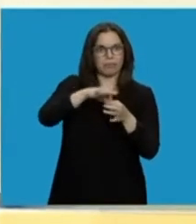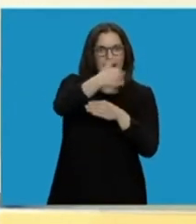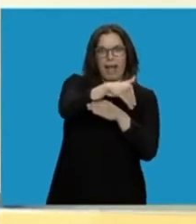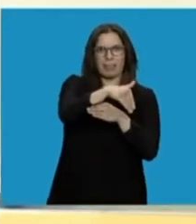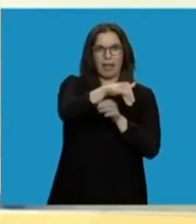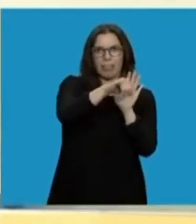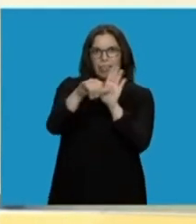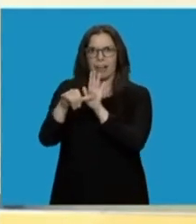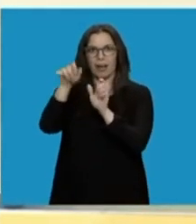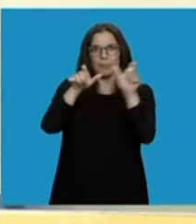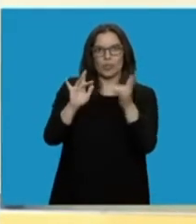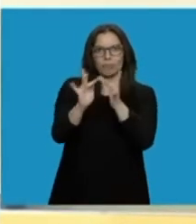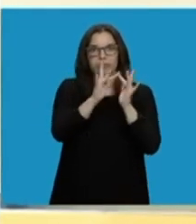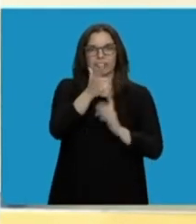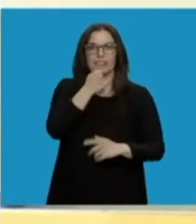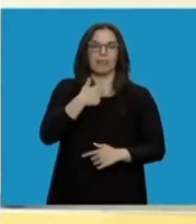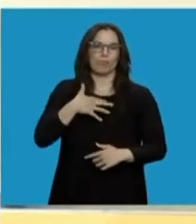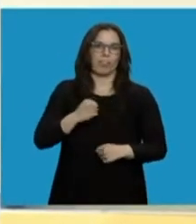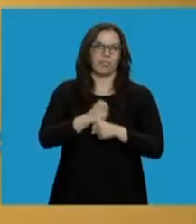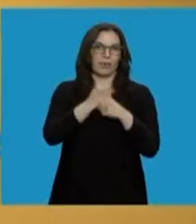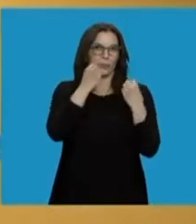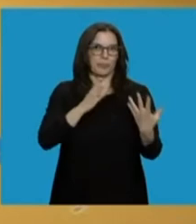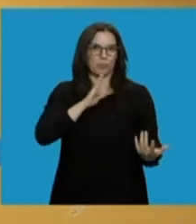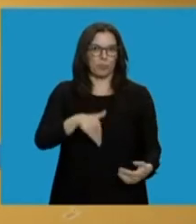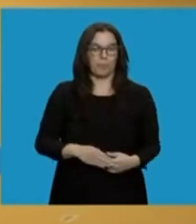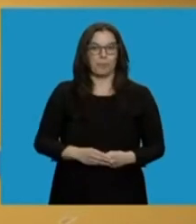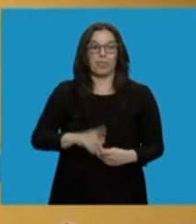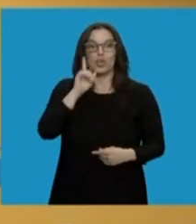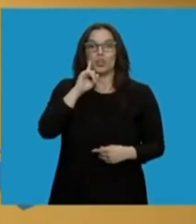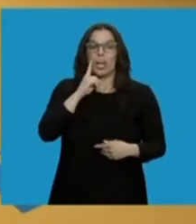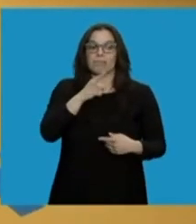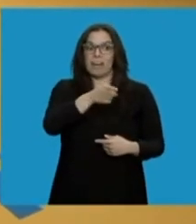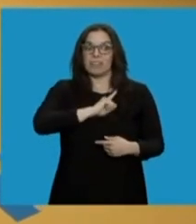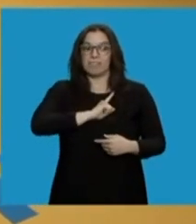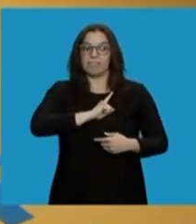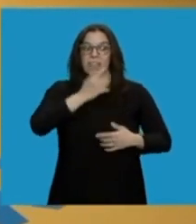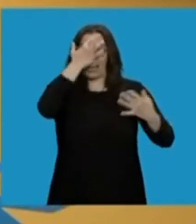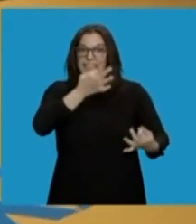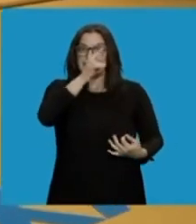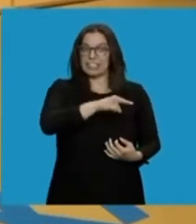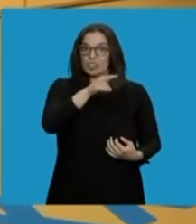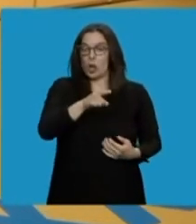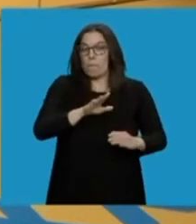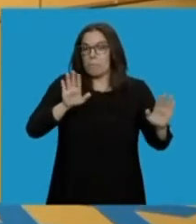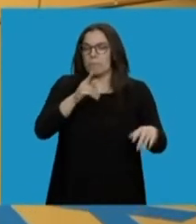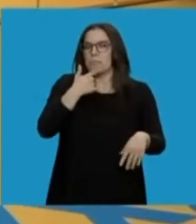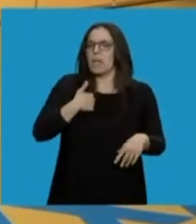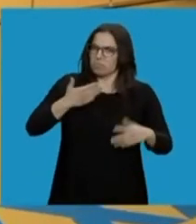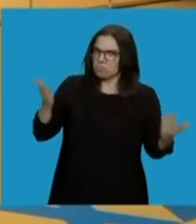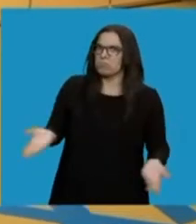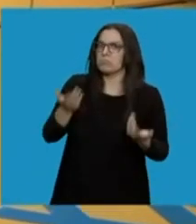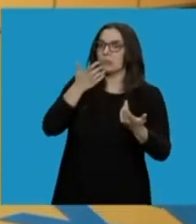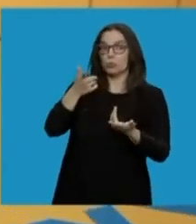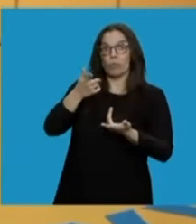de cercanía, podíamos hacer una buena labor. No sé si me creyó o no me creyó, lo único que me dijo es que adelante, y que si yo creía en ese proyecto,